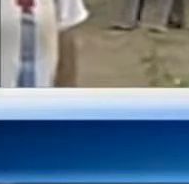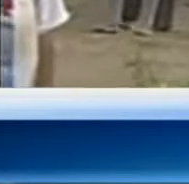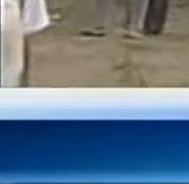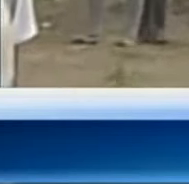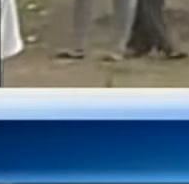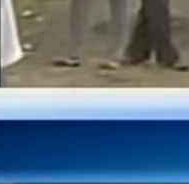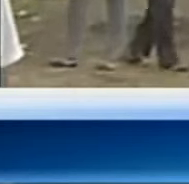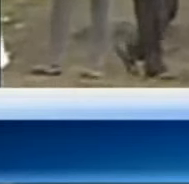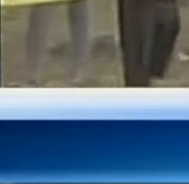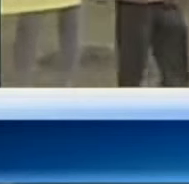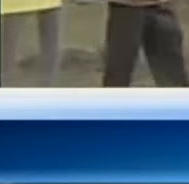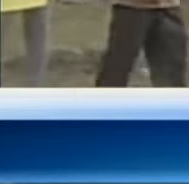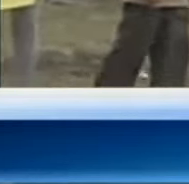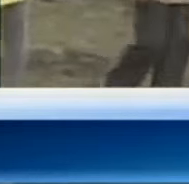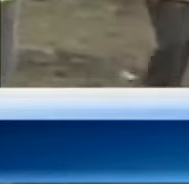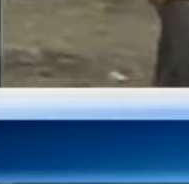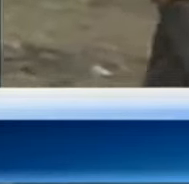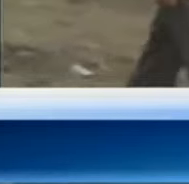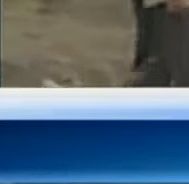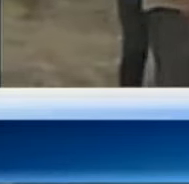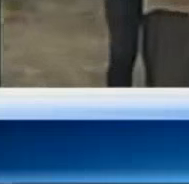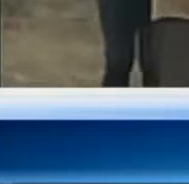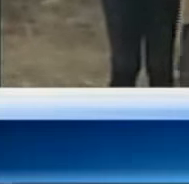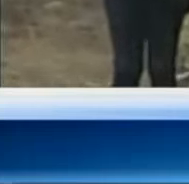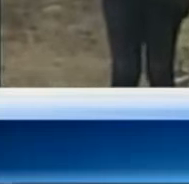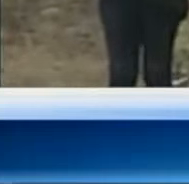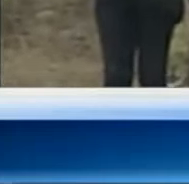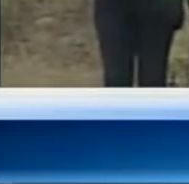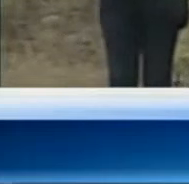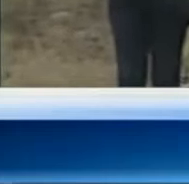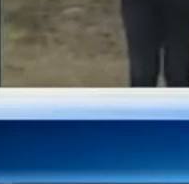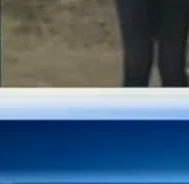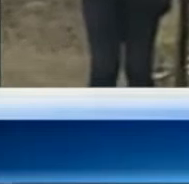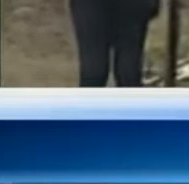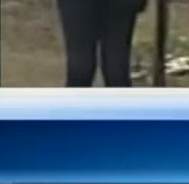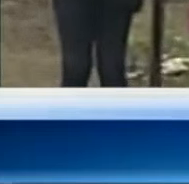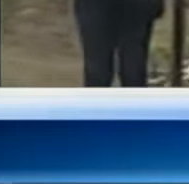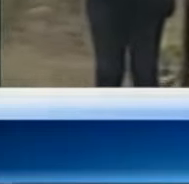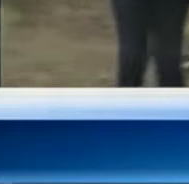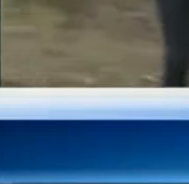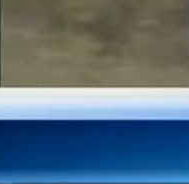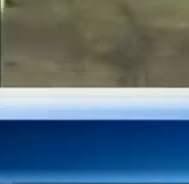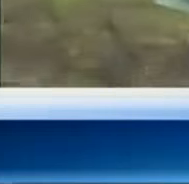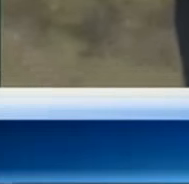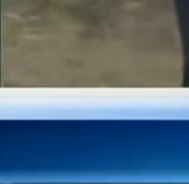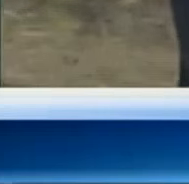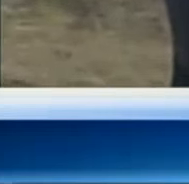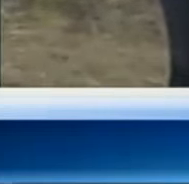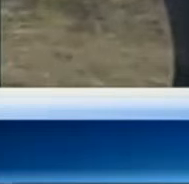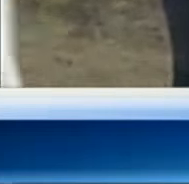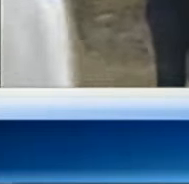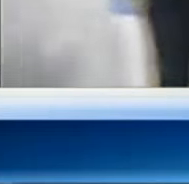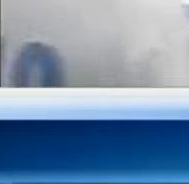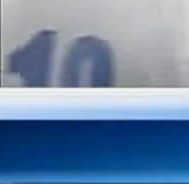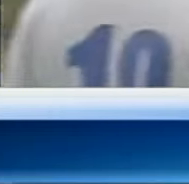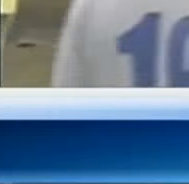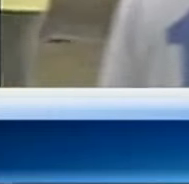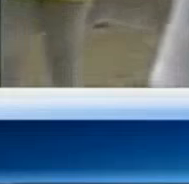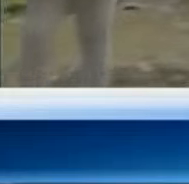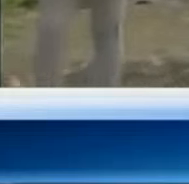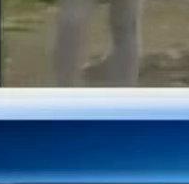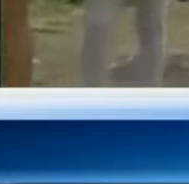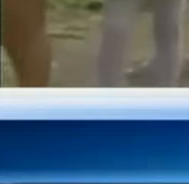fue donde nosotros hicimos un ducto cajón. Este es un canal natural de aguas lluvias donde defoga básicamente aguas lluvias. Perfecto. Nuestro sistema